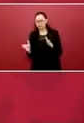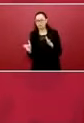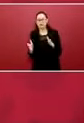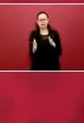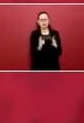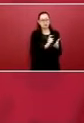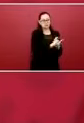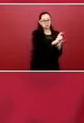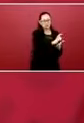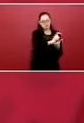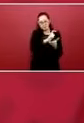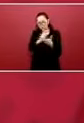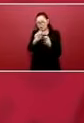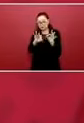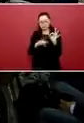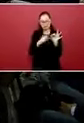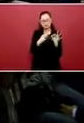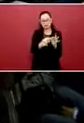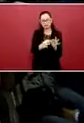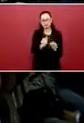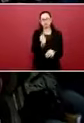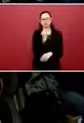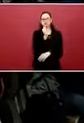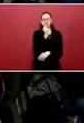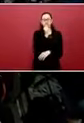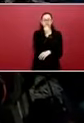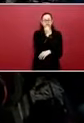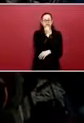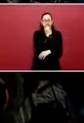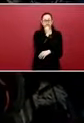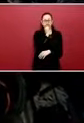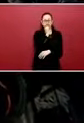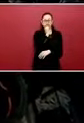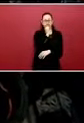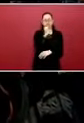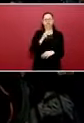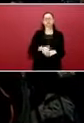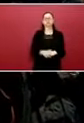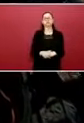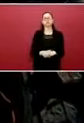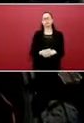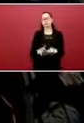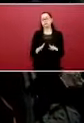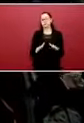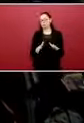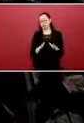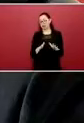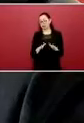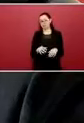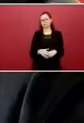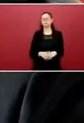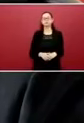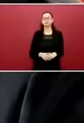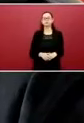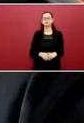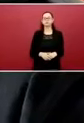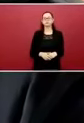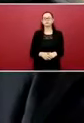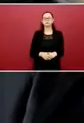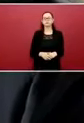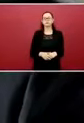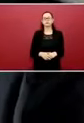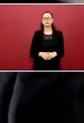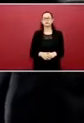apoyos a todos los adultos mayores. Se calcula que